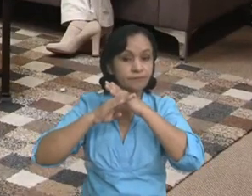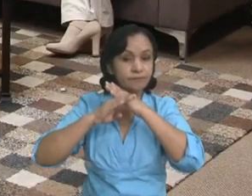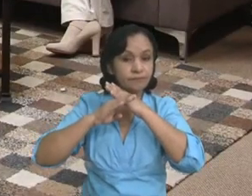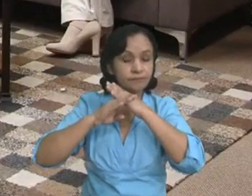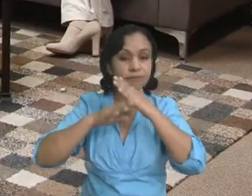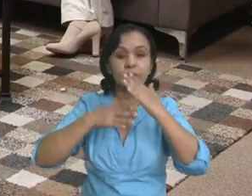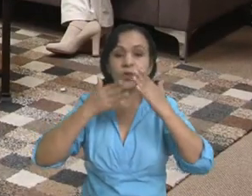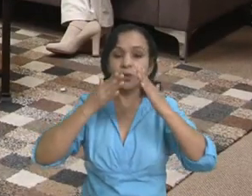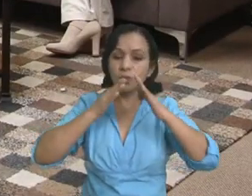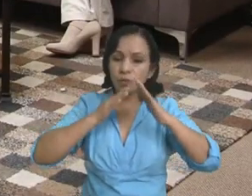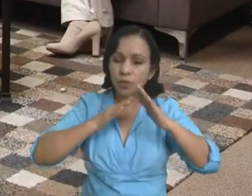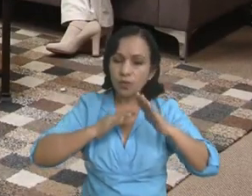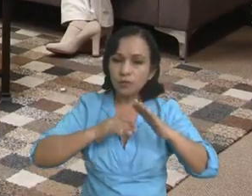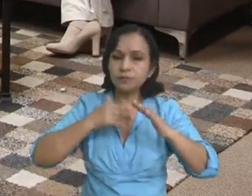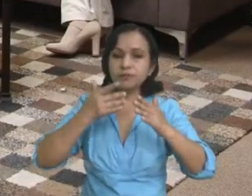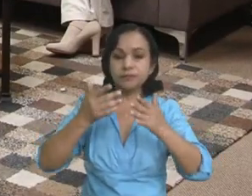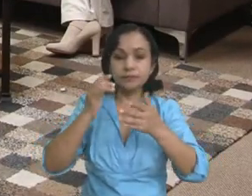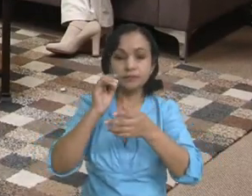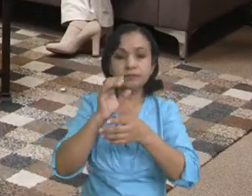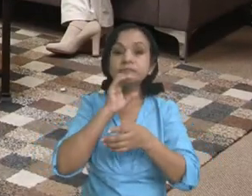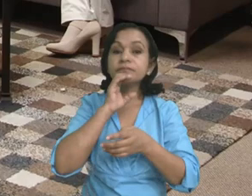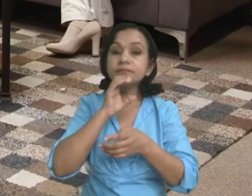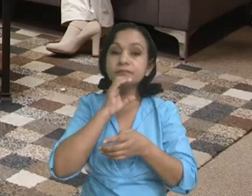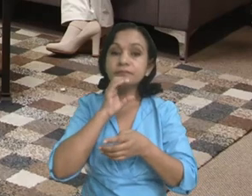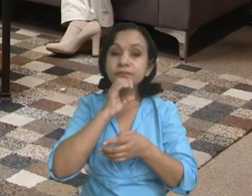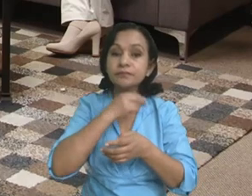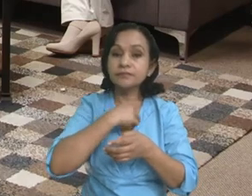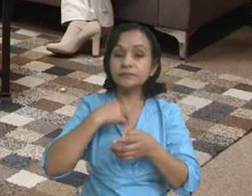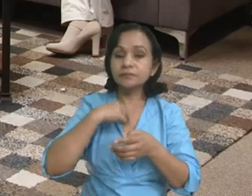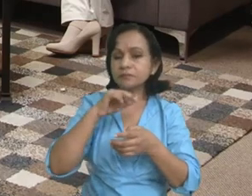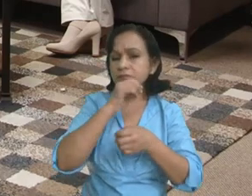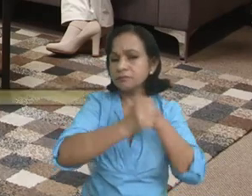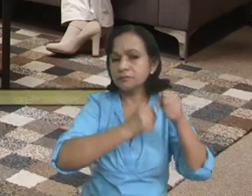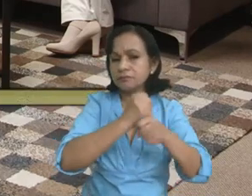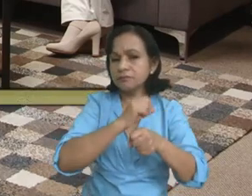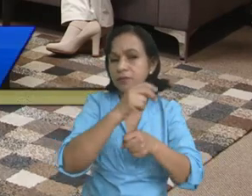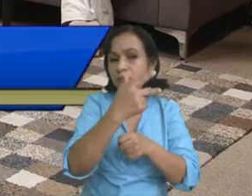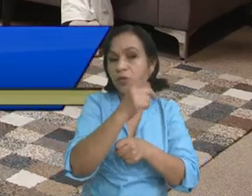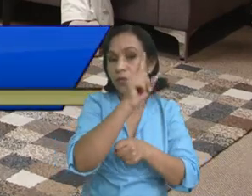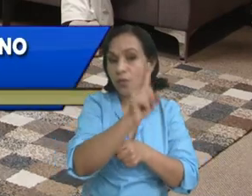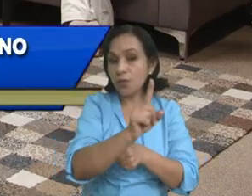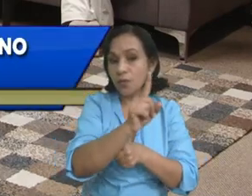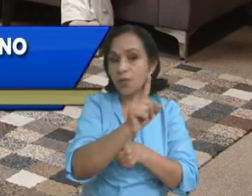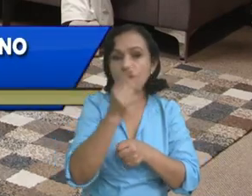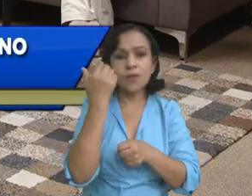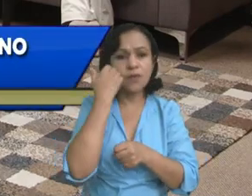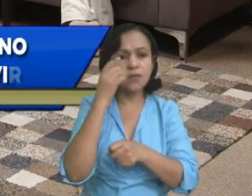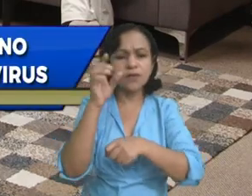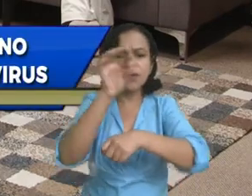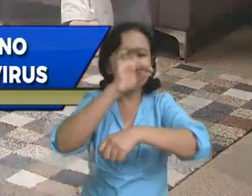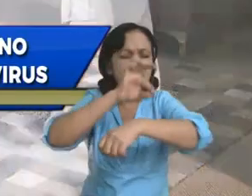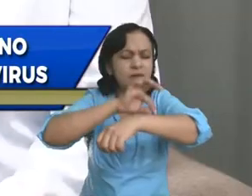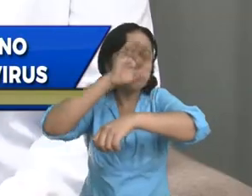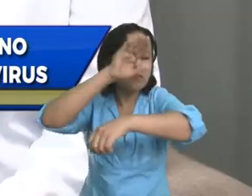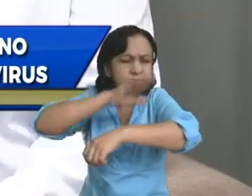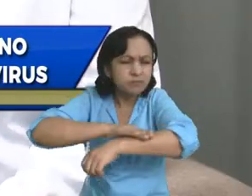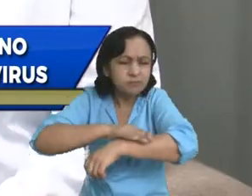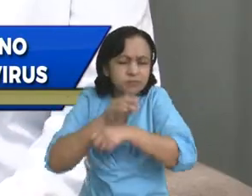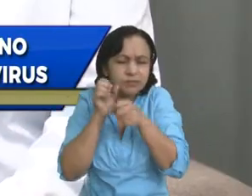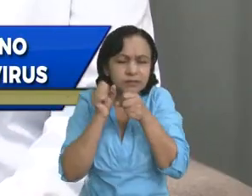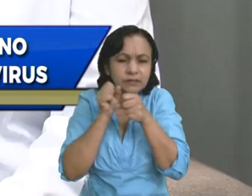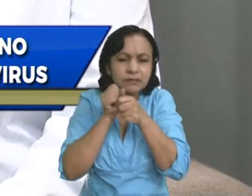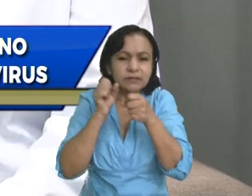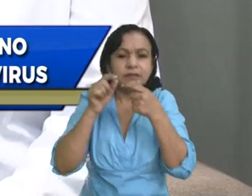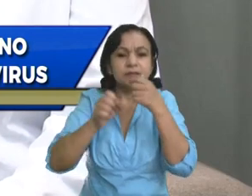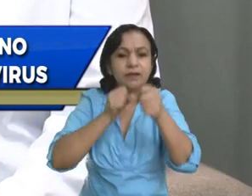replicación viral. El interferón en Cuba se utiliza desde el año 81, se utilizó en la epidemia de dengue que criminalmente padecimos